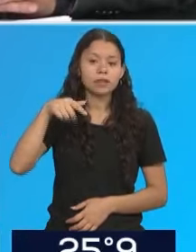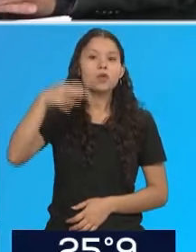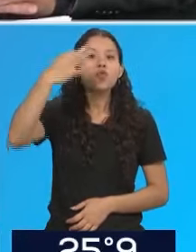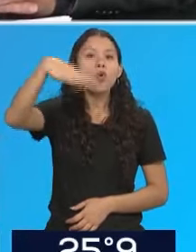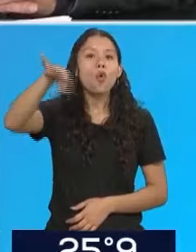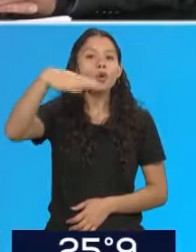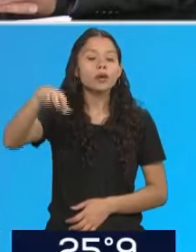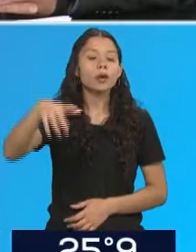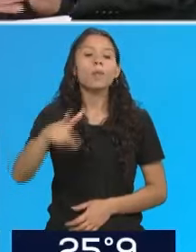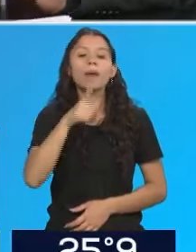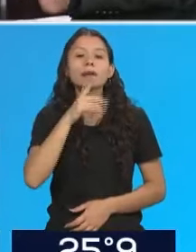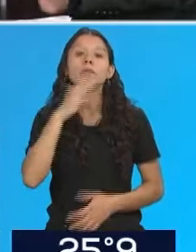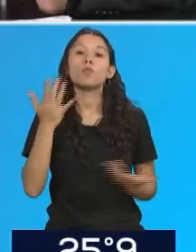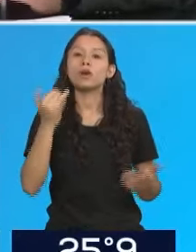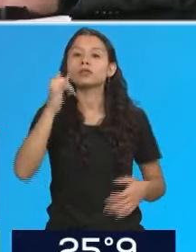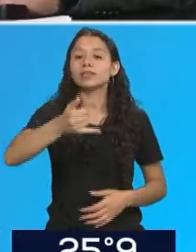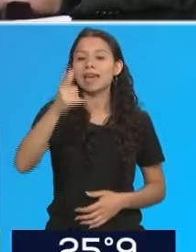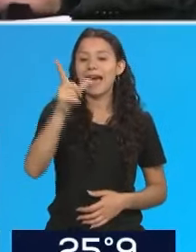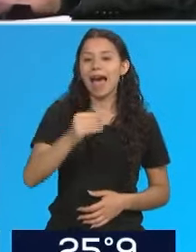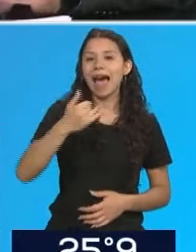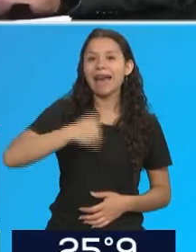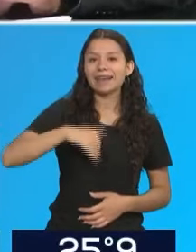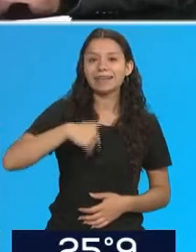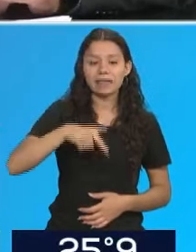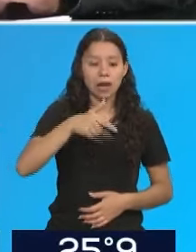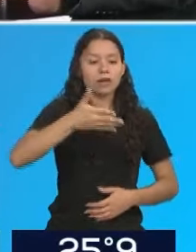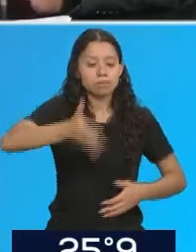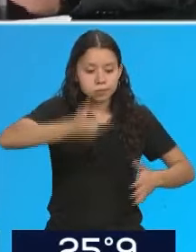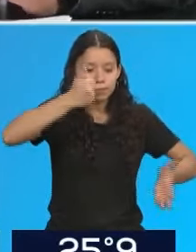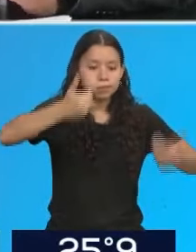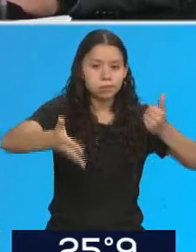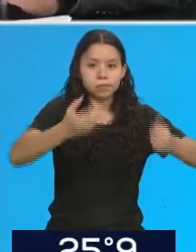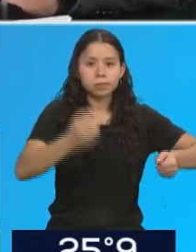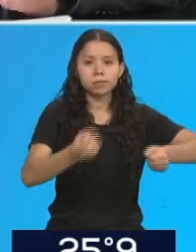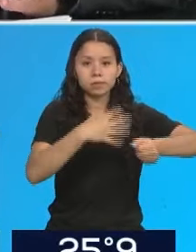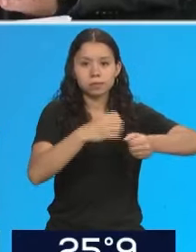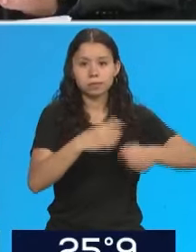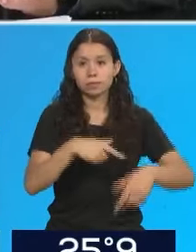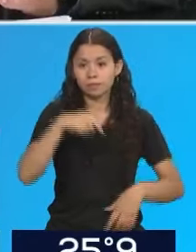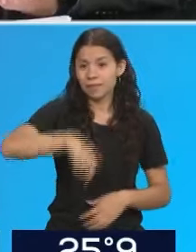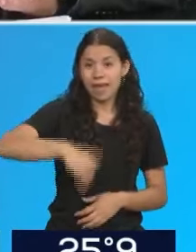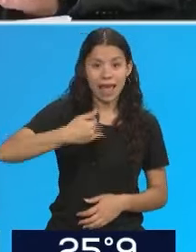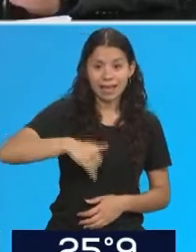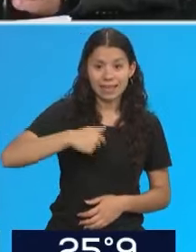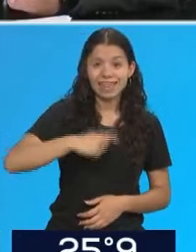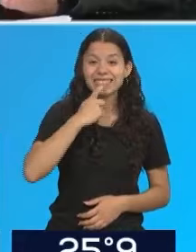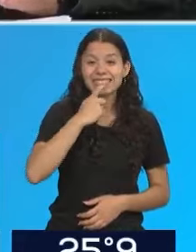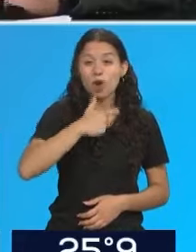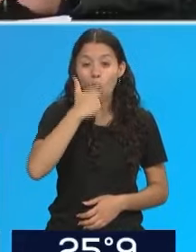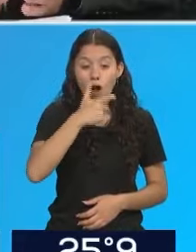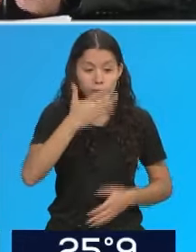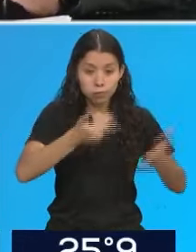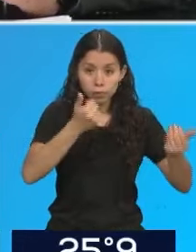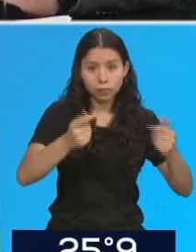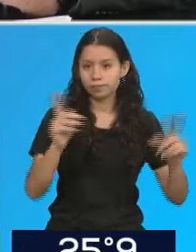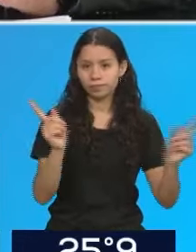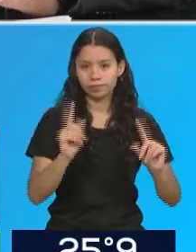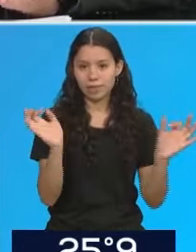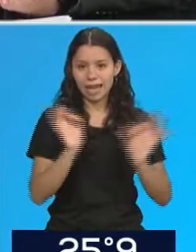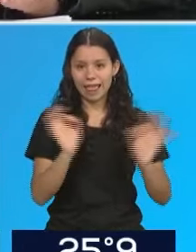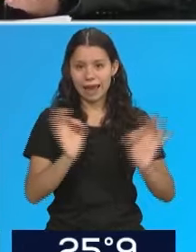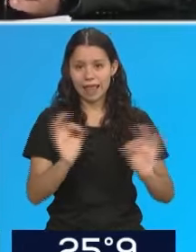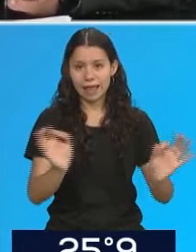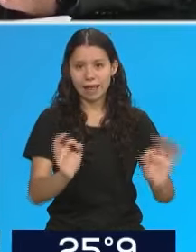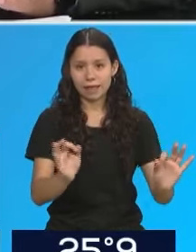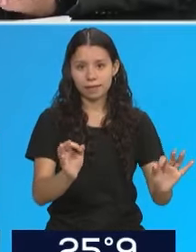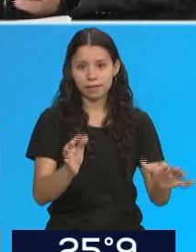explotado en la Argentina. Argentina no está explotando cobre, no está produciendo cobre y está dentro de la segunda o la tercera